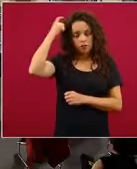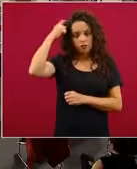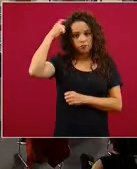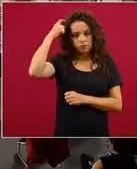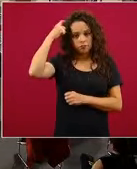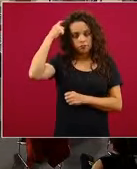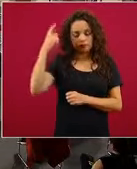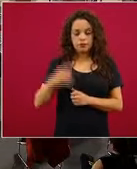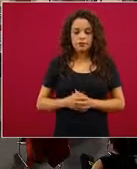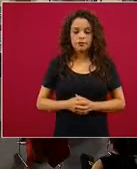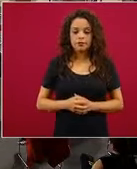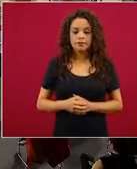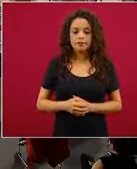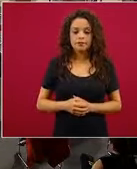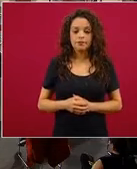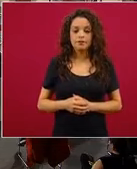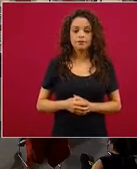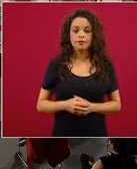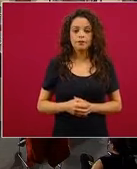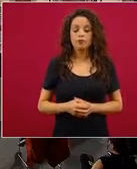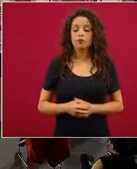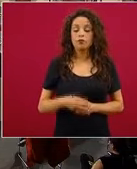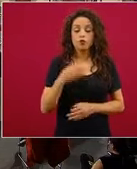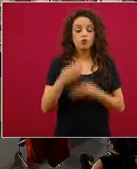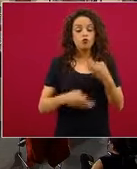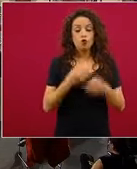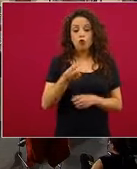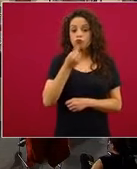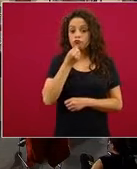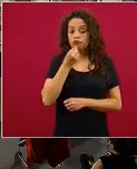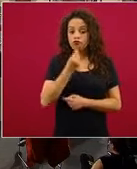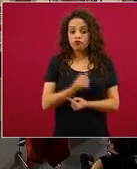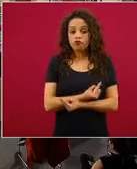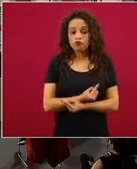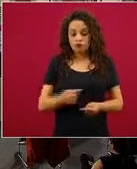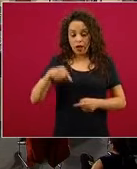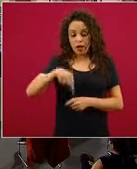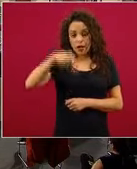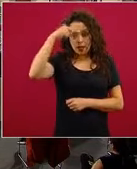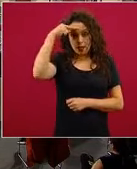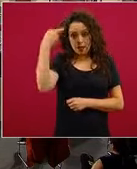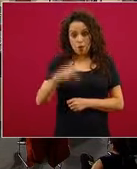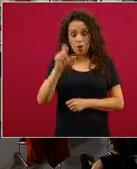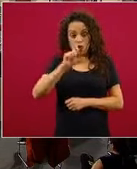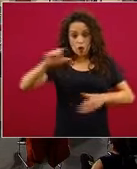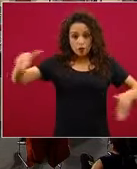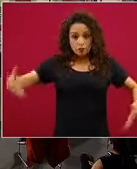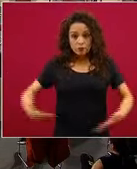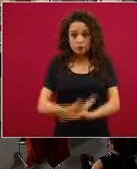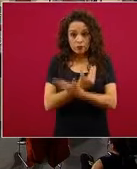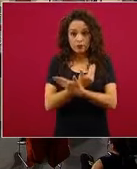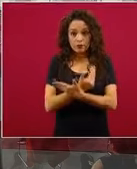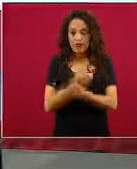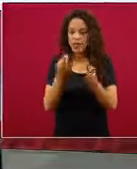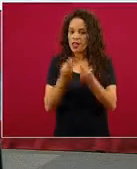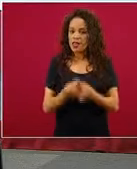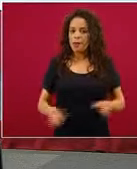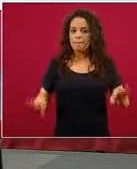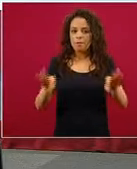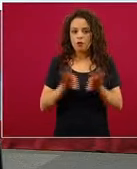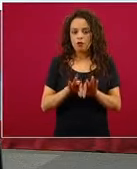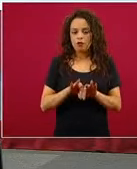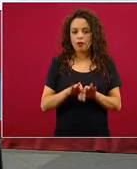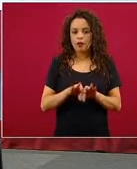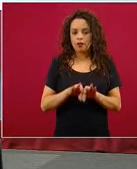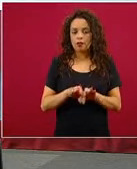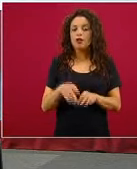central. Entonces, todos los niños y todas las niñas en México, al momento de nacer, es importante que nosotros,